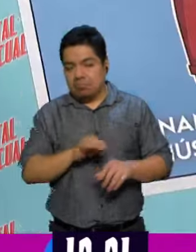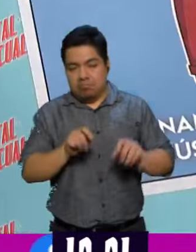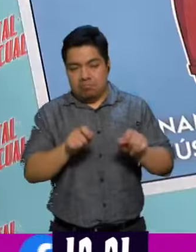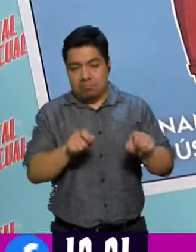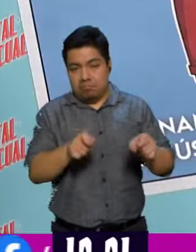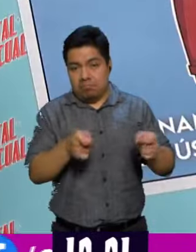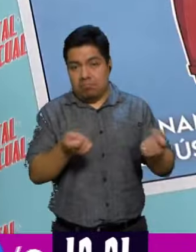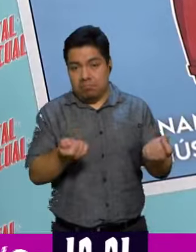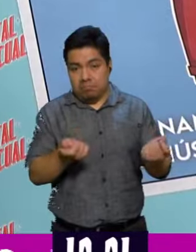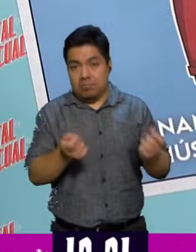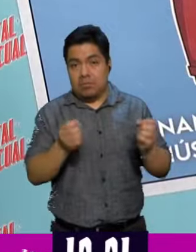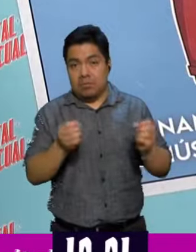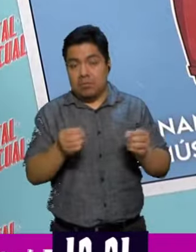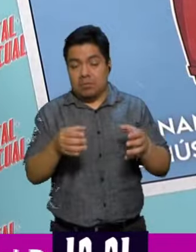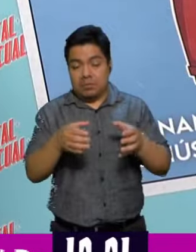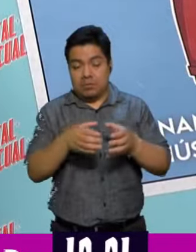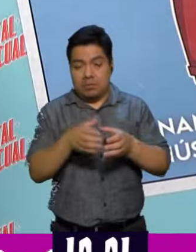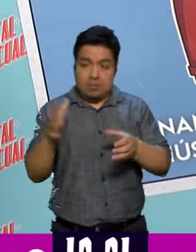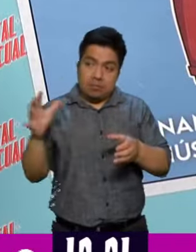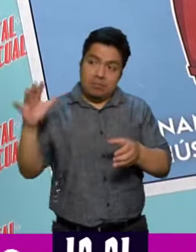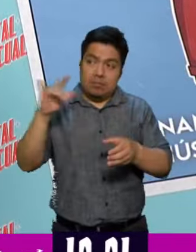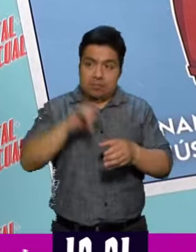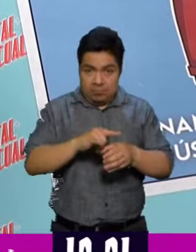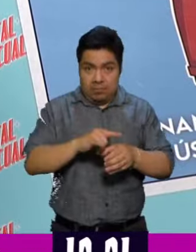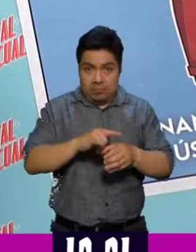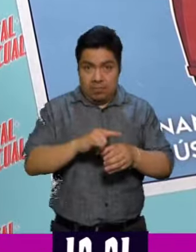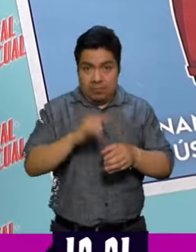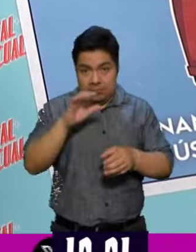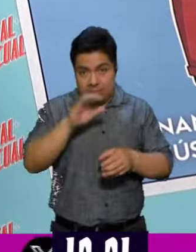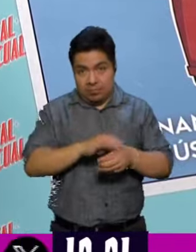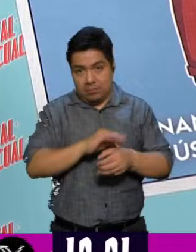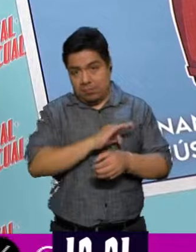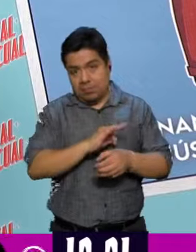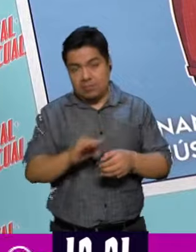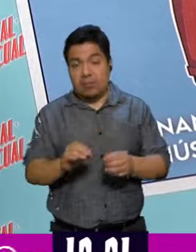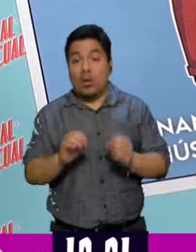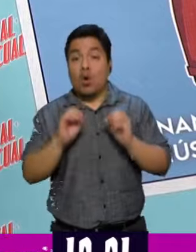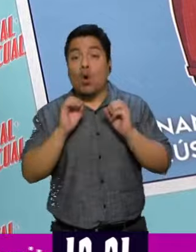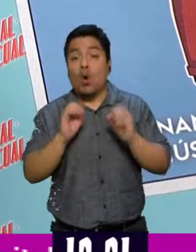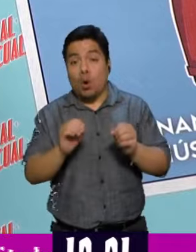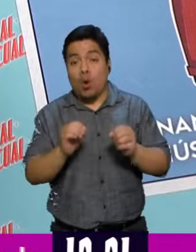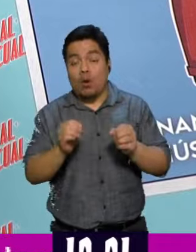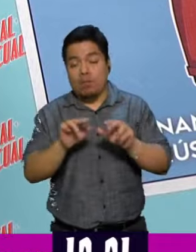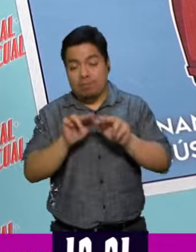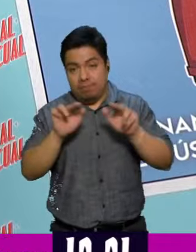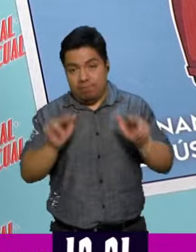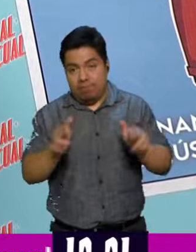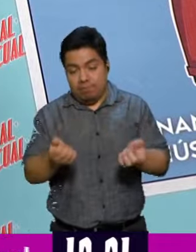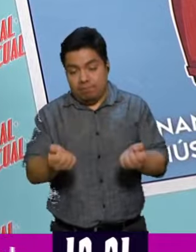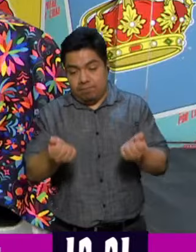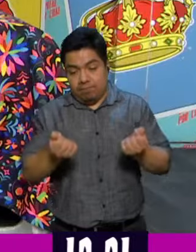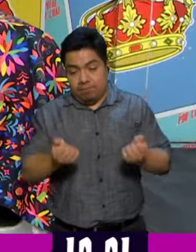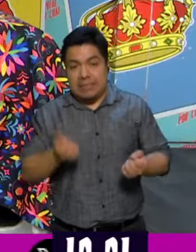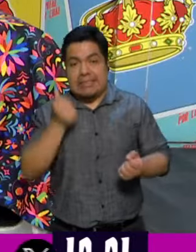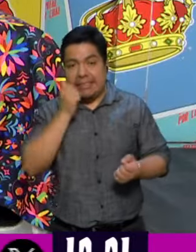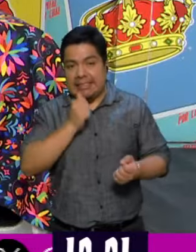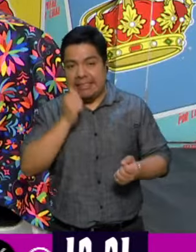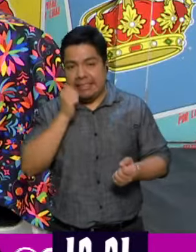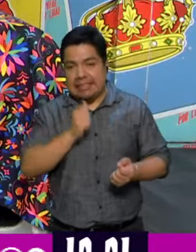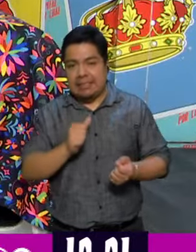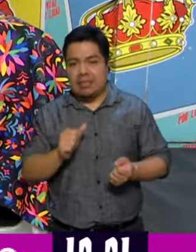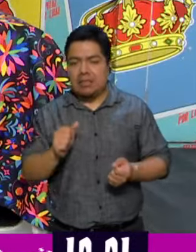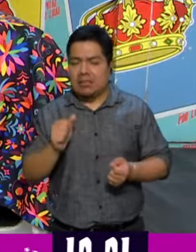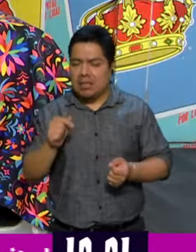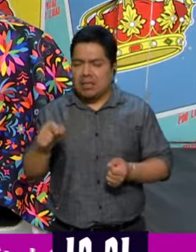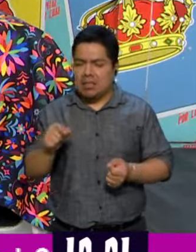podemos poner una olla, agua y tapamos con una tapa de la olla o lo metemos al horno, pero siempre a baño María, ¿vale? A ver,